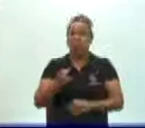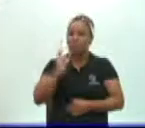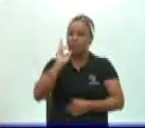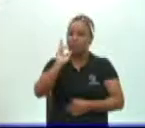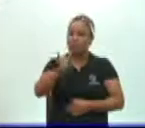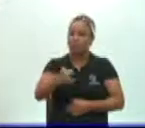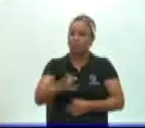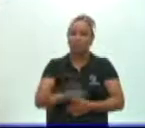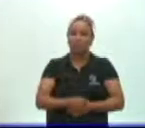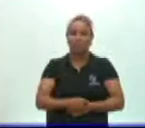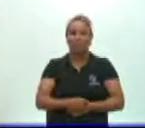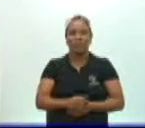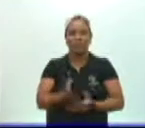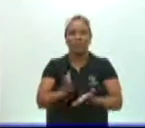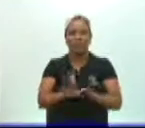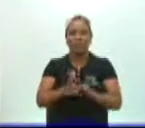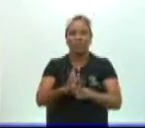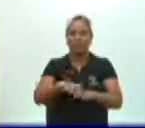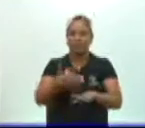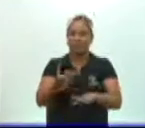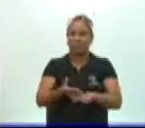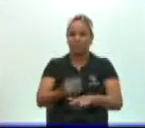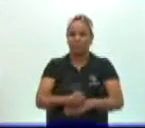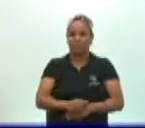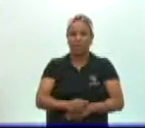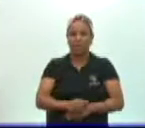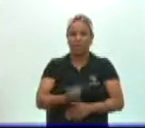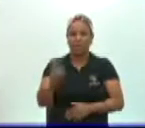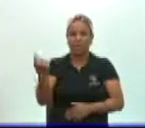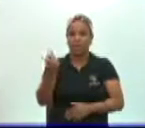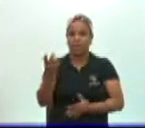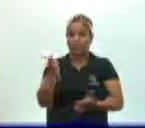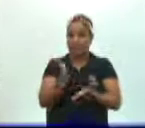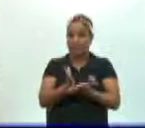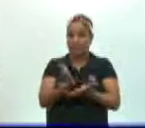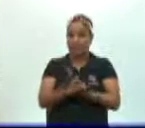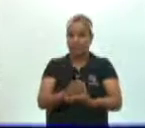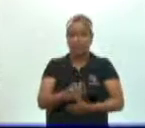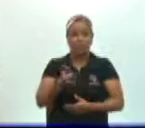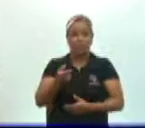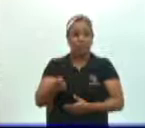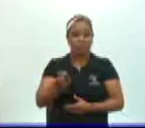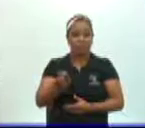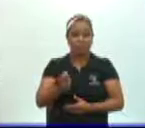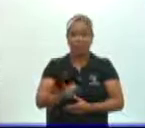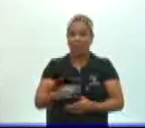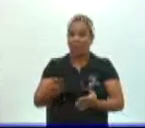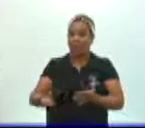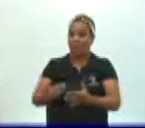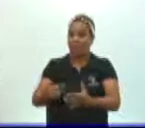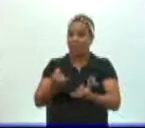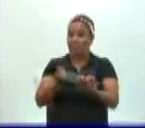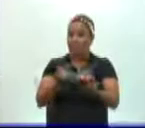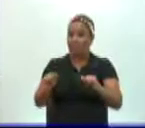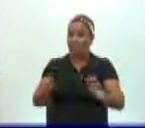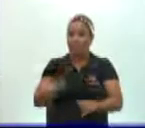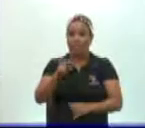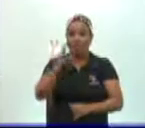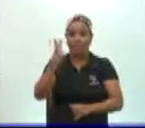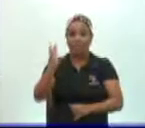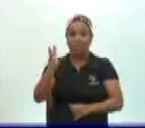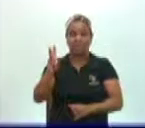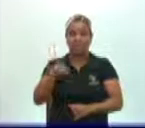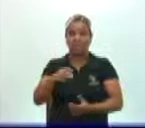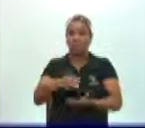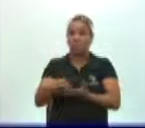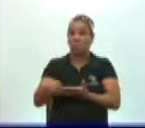las clases posteriores. En una primera clase nos acercaremos a la guerra de independencia de las 13 colonias